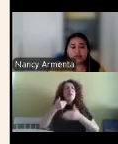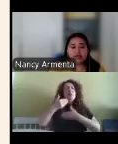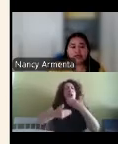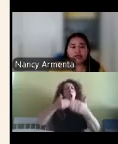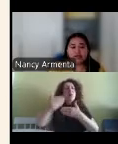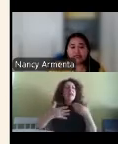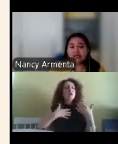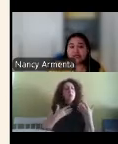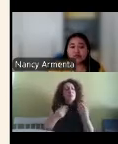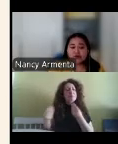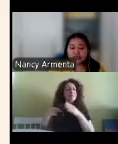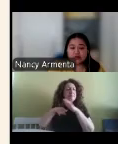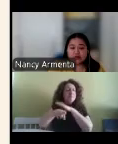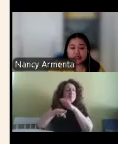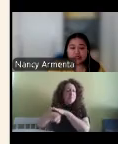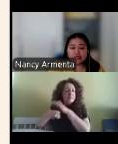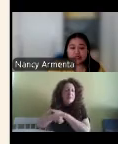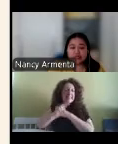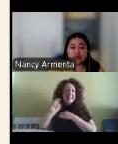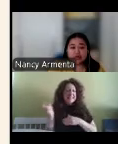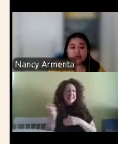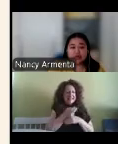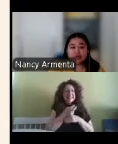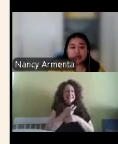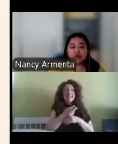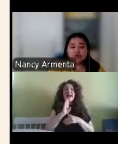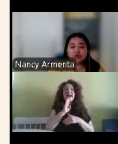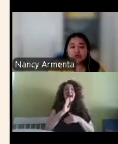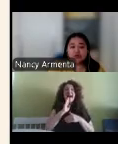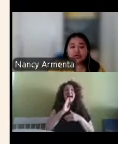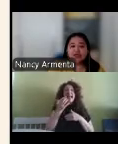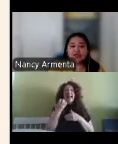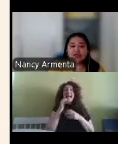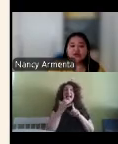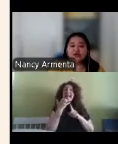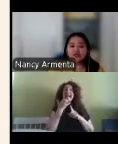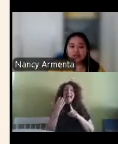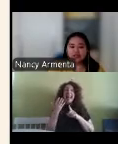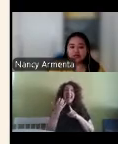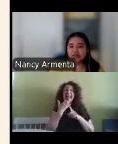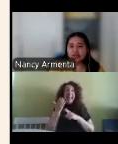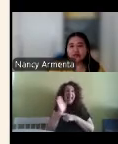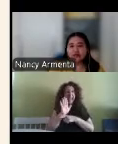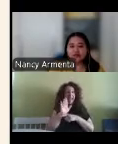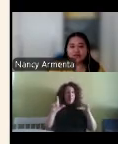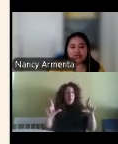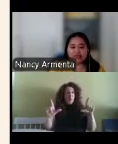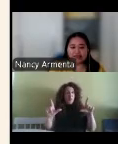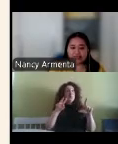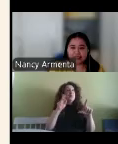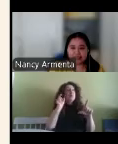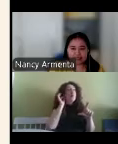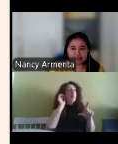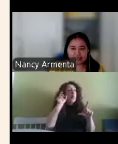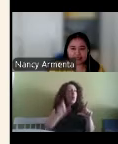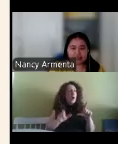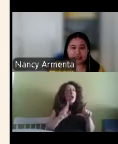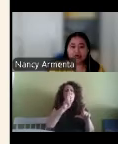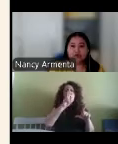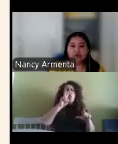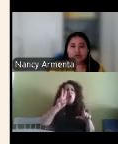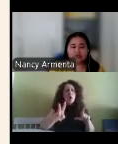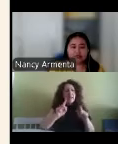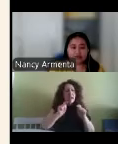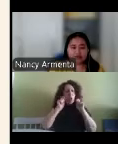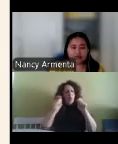burocráticos. En este caso en particular que pongo aquí como ejemplo, es una mujer que tardó 2 años en poder obtener la tarjeta sanitaria en